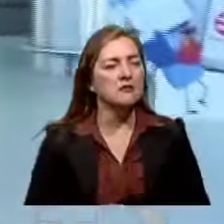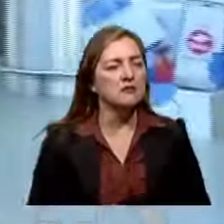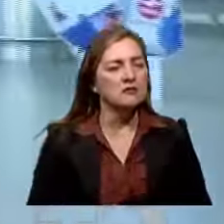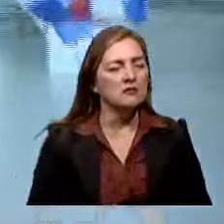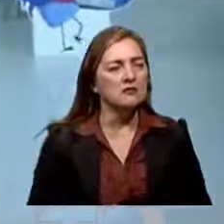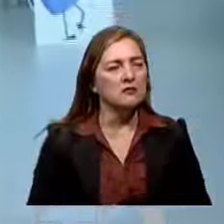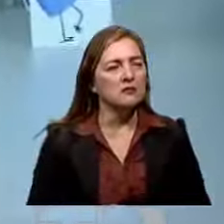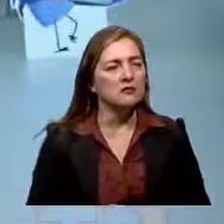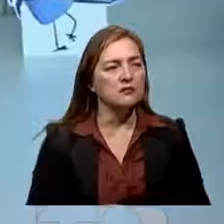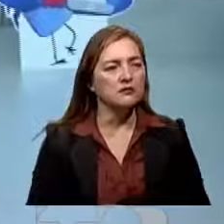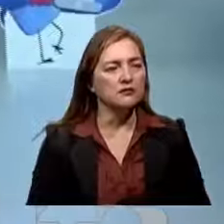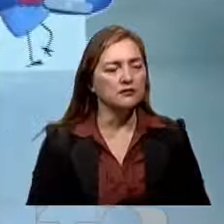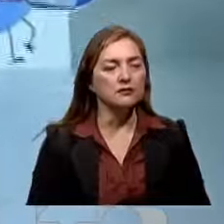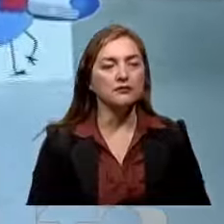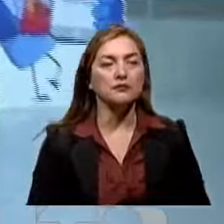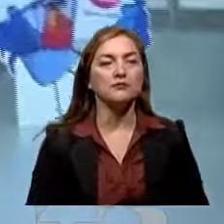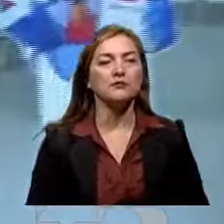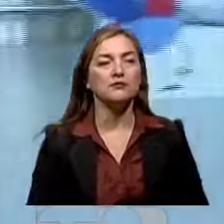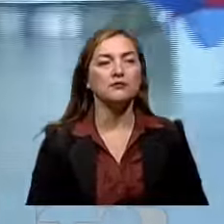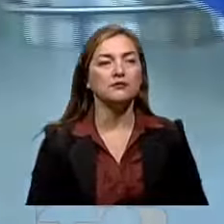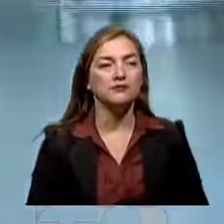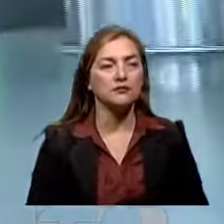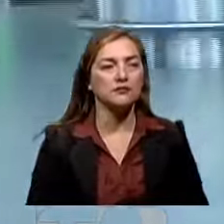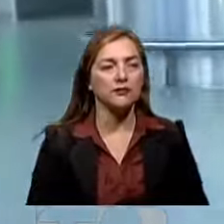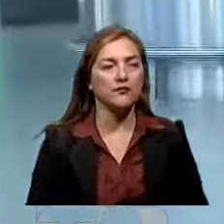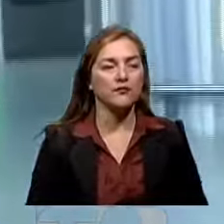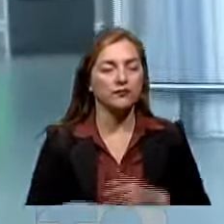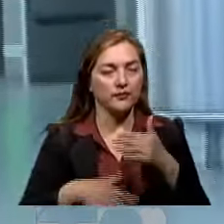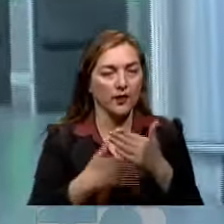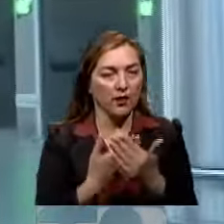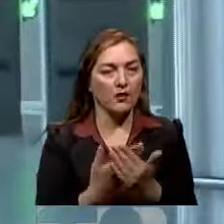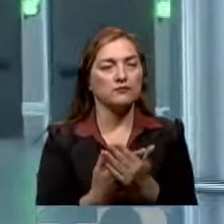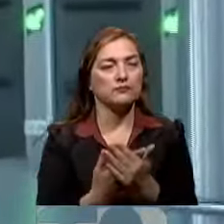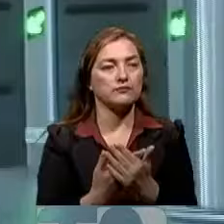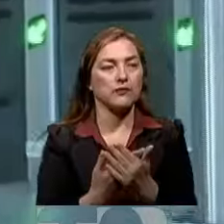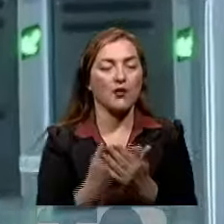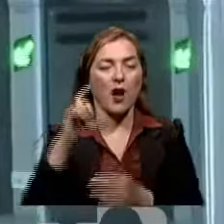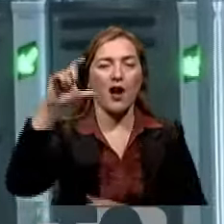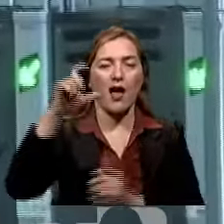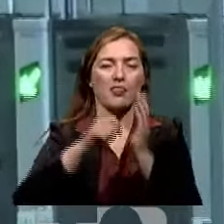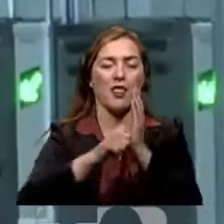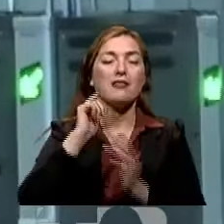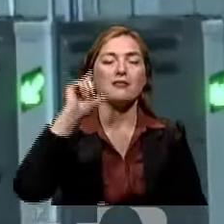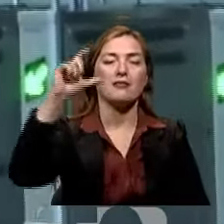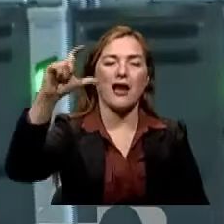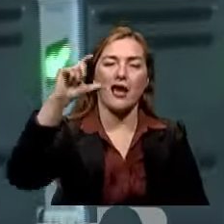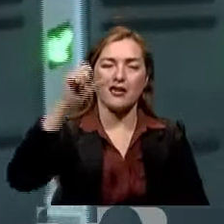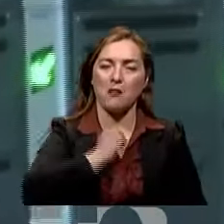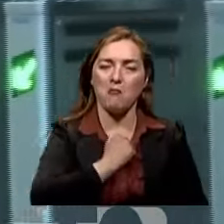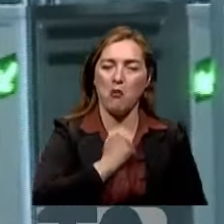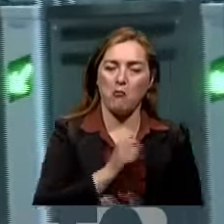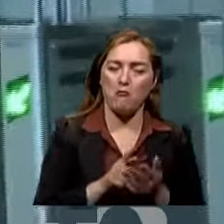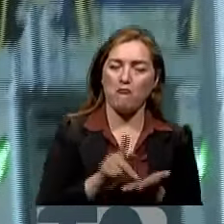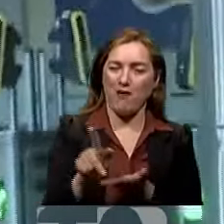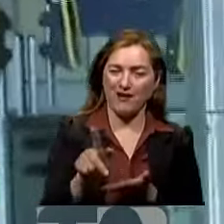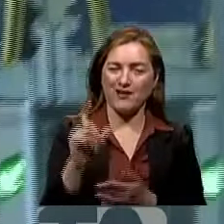la tenemos nosotros hecha para aquellos quienes han creado la cuenta ciudad y que usan los diferentes medios de pago,